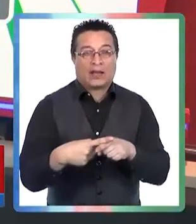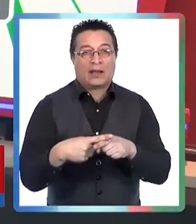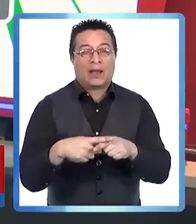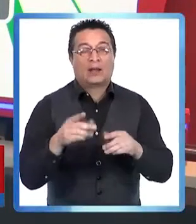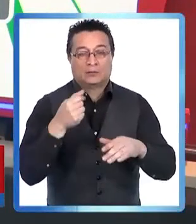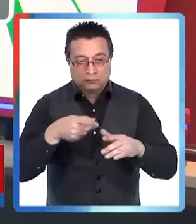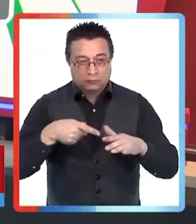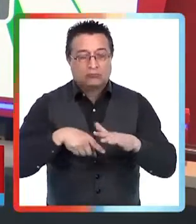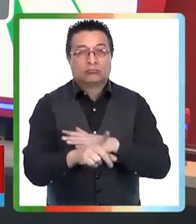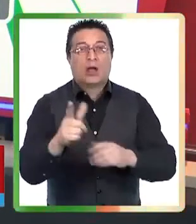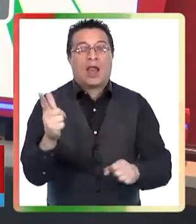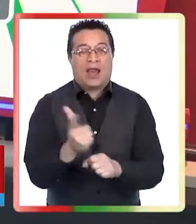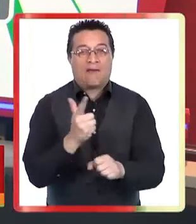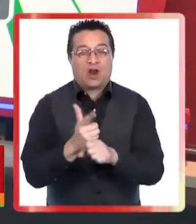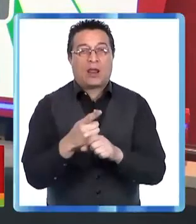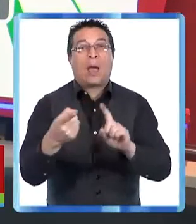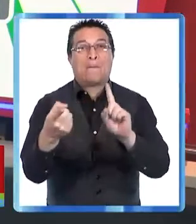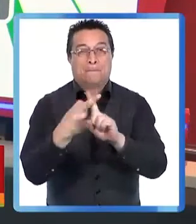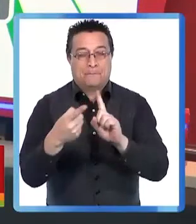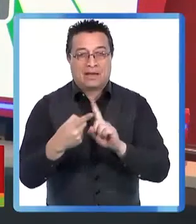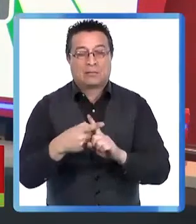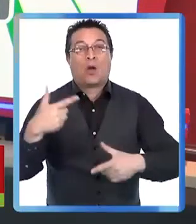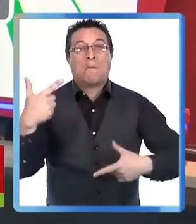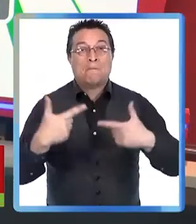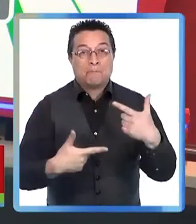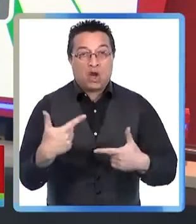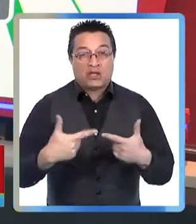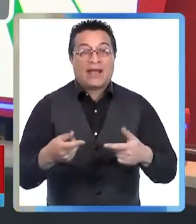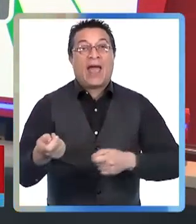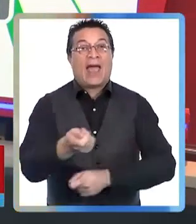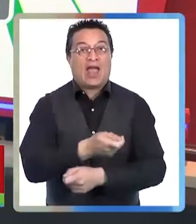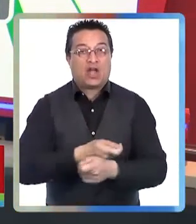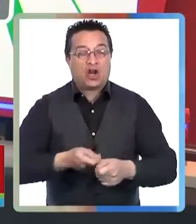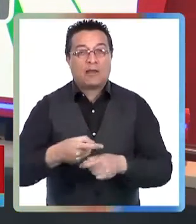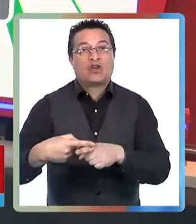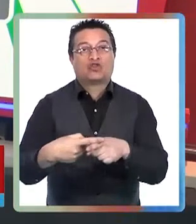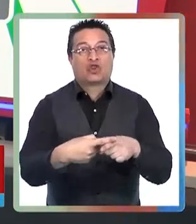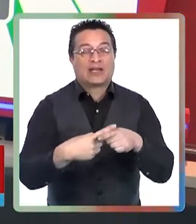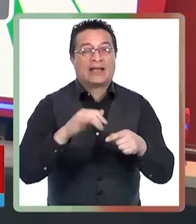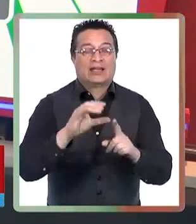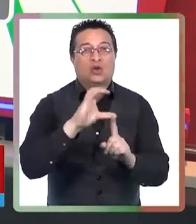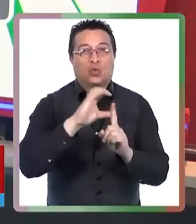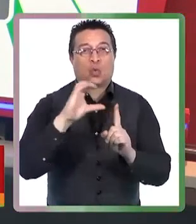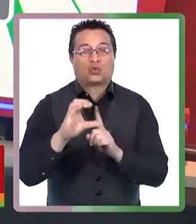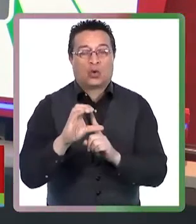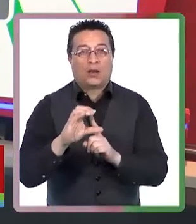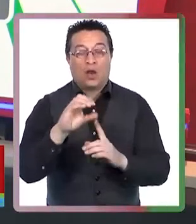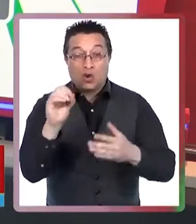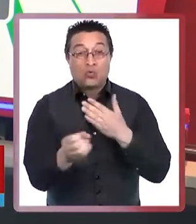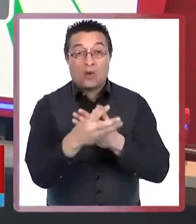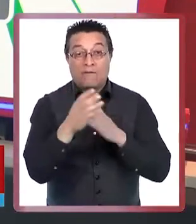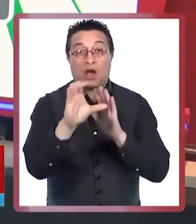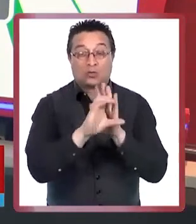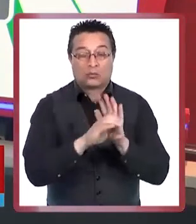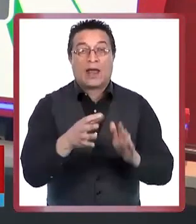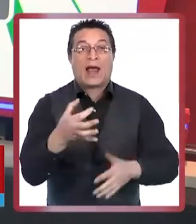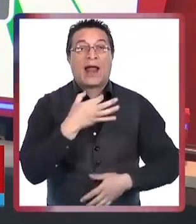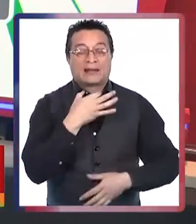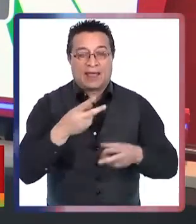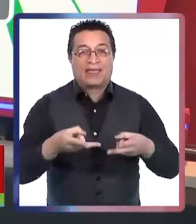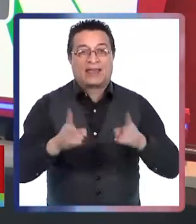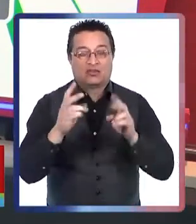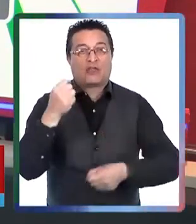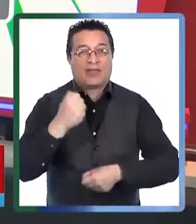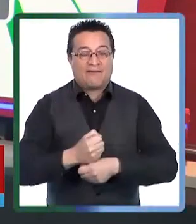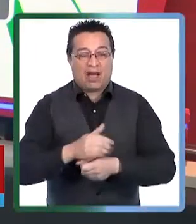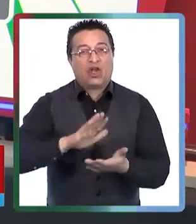social, a la inserción laboral, a la participación política, económica, social y cultural. La nueva Constitución garantiza